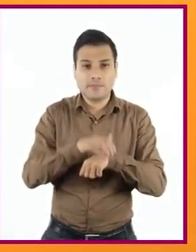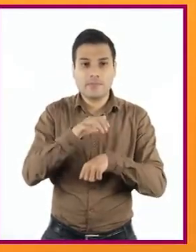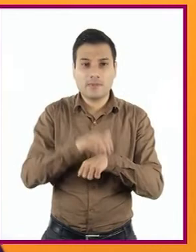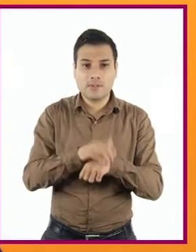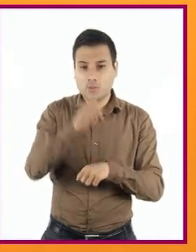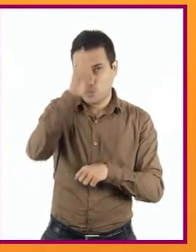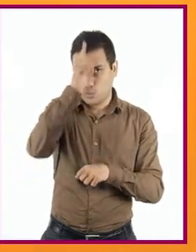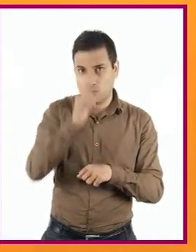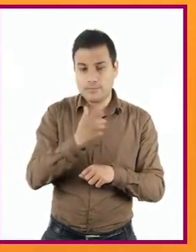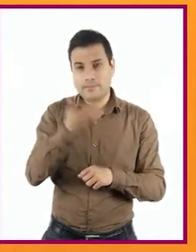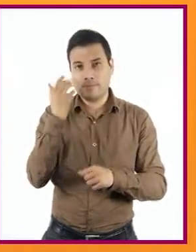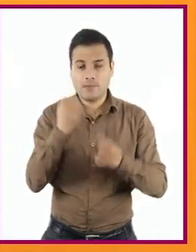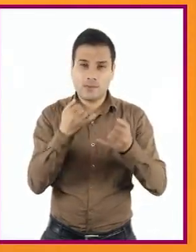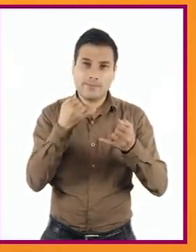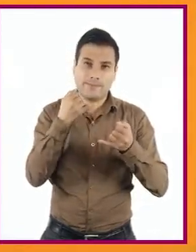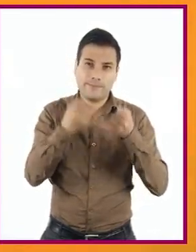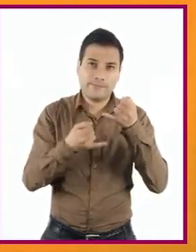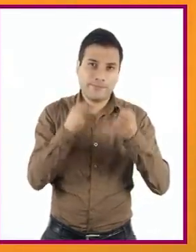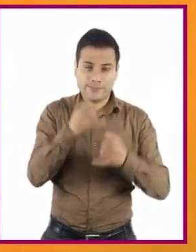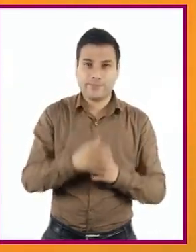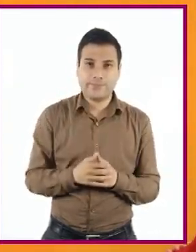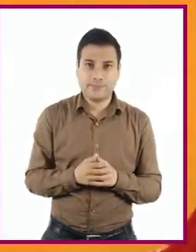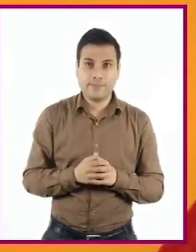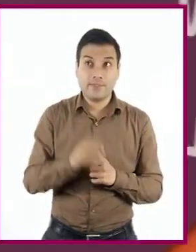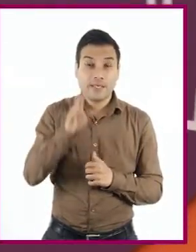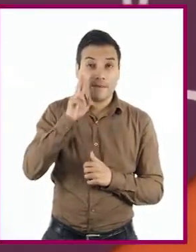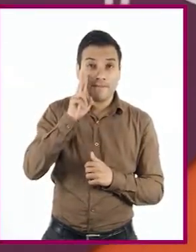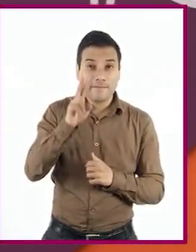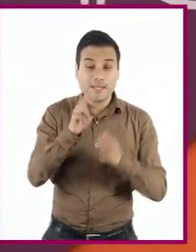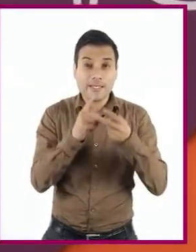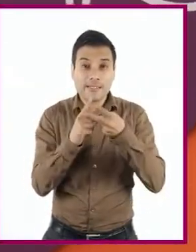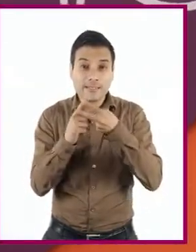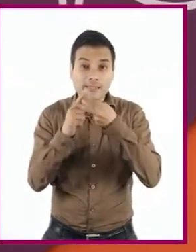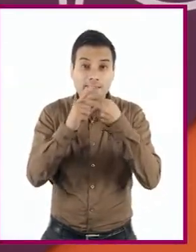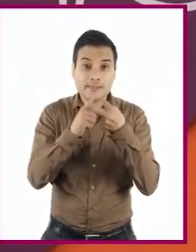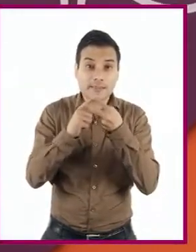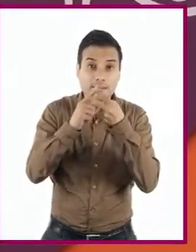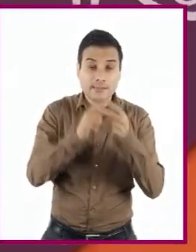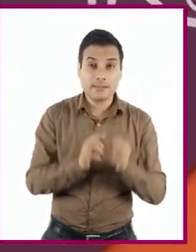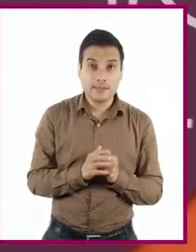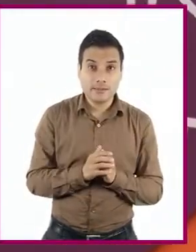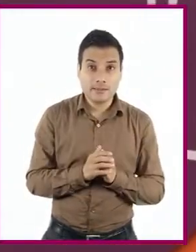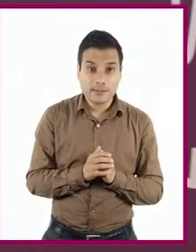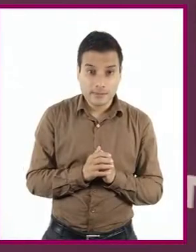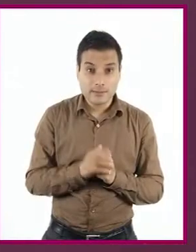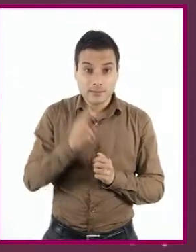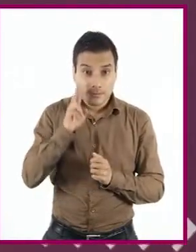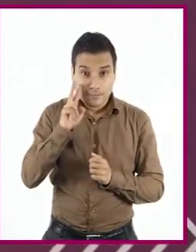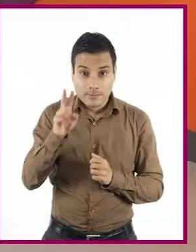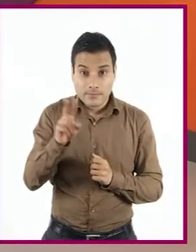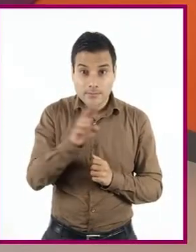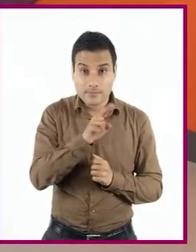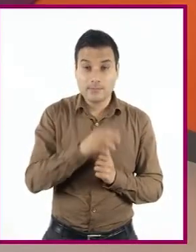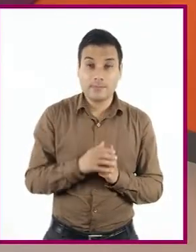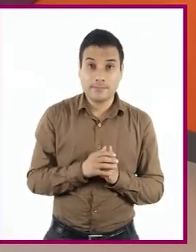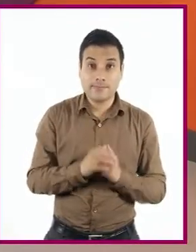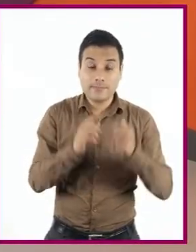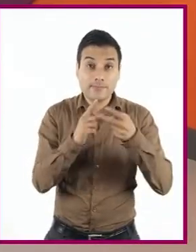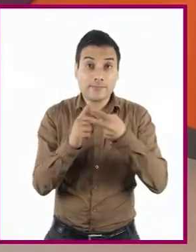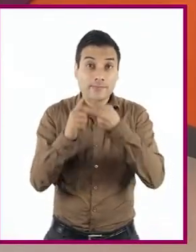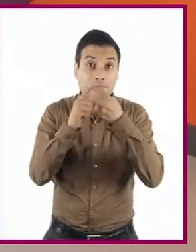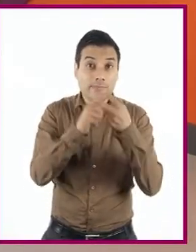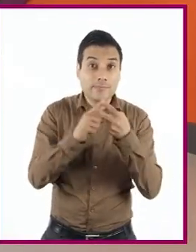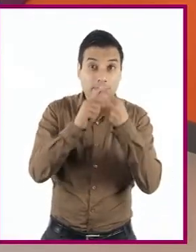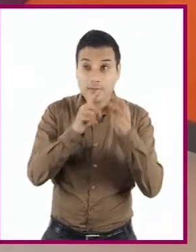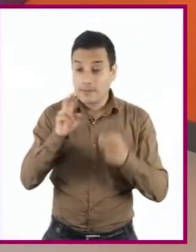Luna, bien, vamos a jugar. Mirando las estrellas, vamos a contemplar. Mirando las